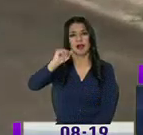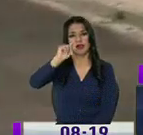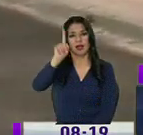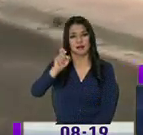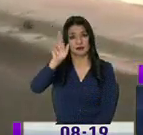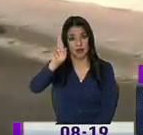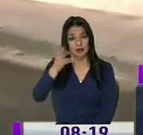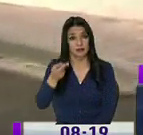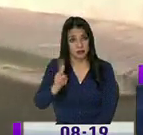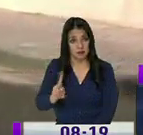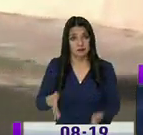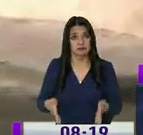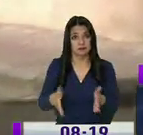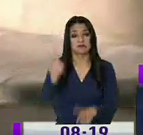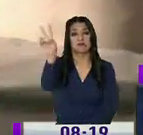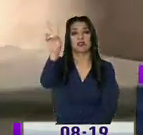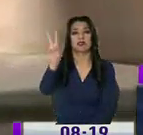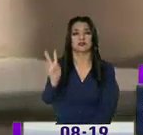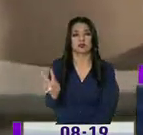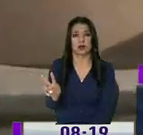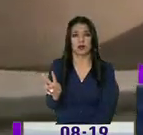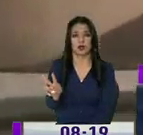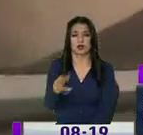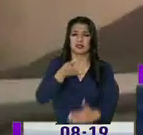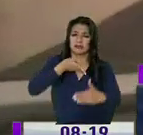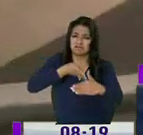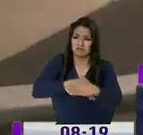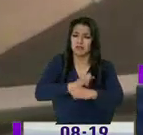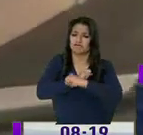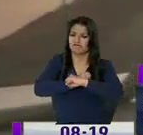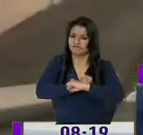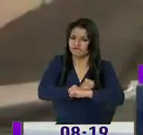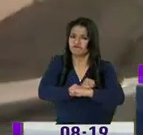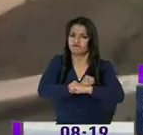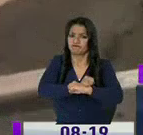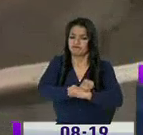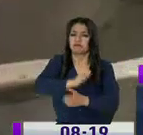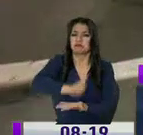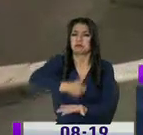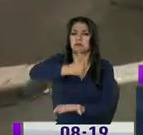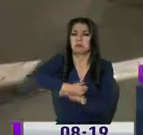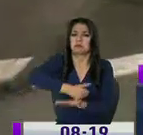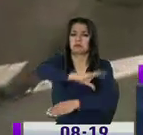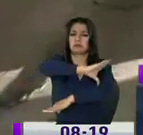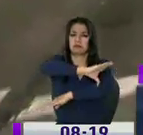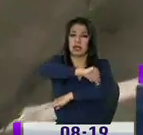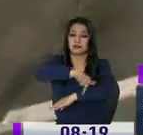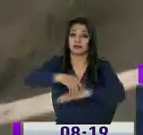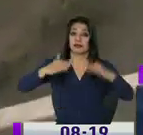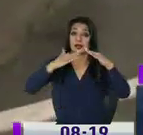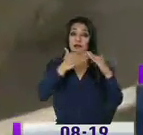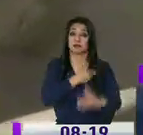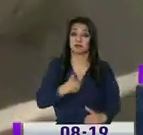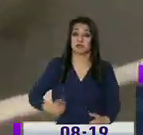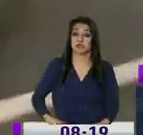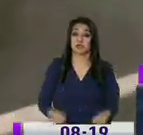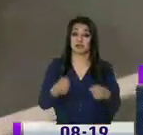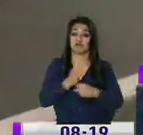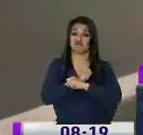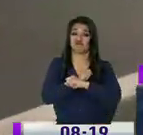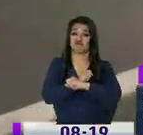como en la calle Venezuela, para que no ingresaran a la Plaza Grande, que es donde se encuentra la Casa de Gobierno.